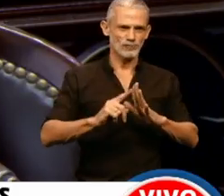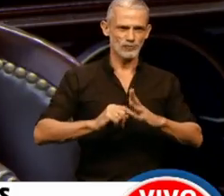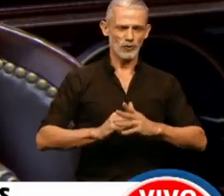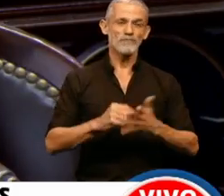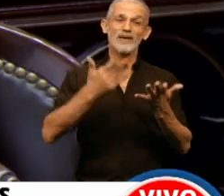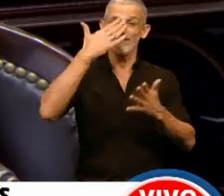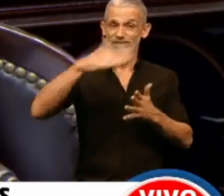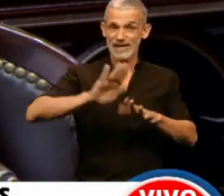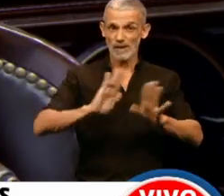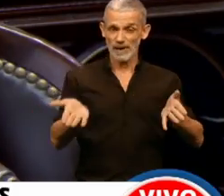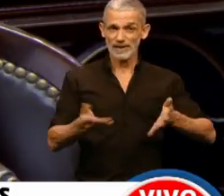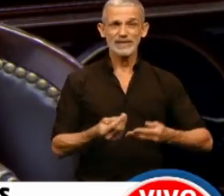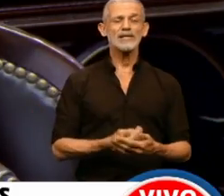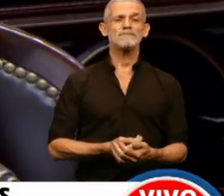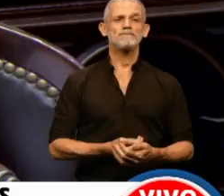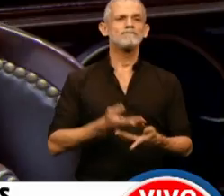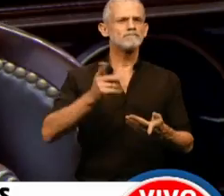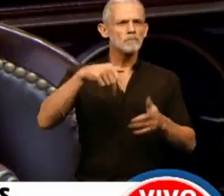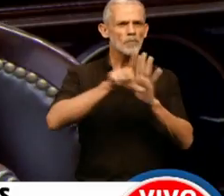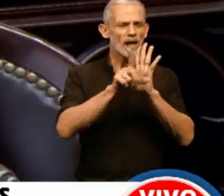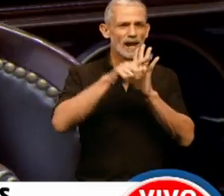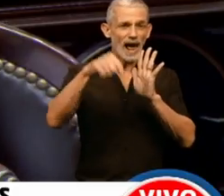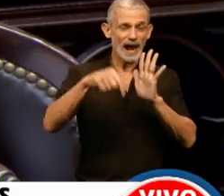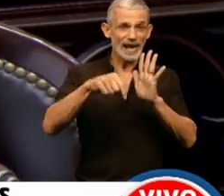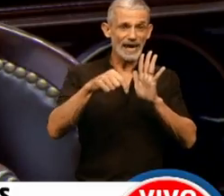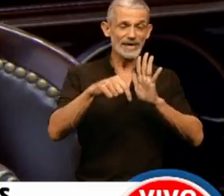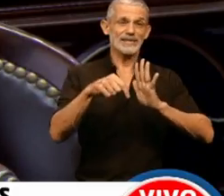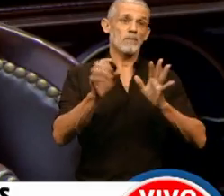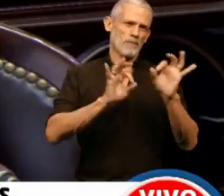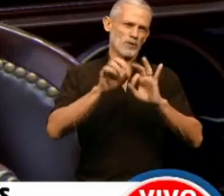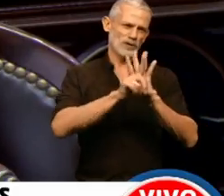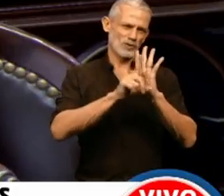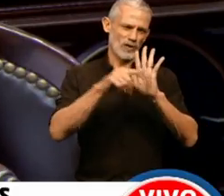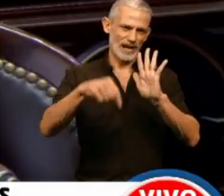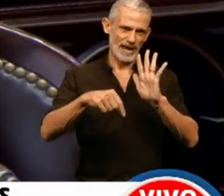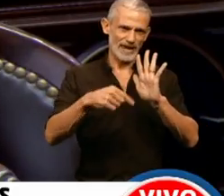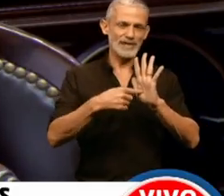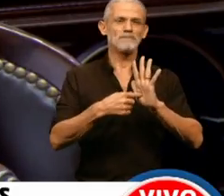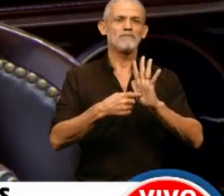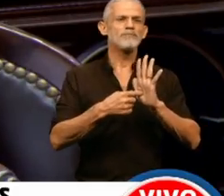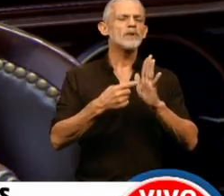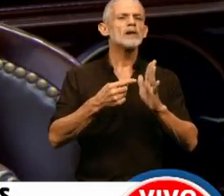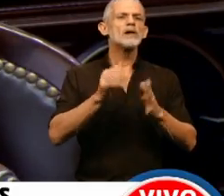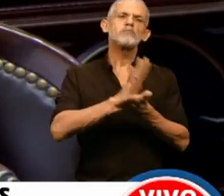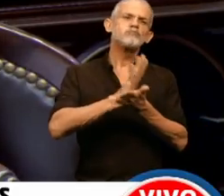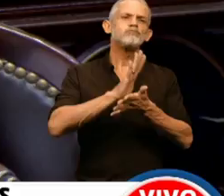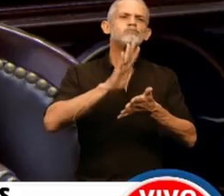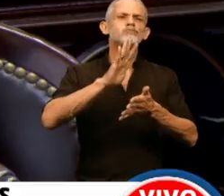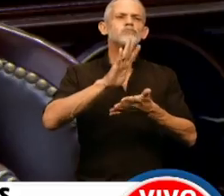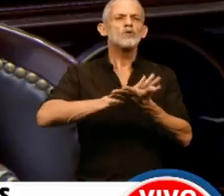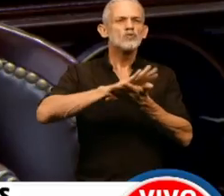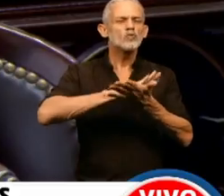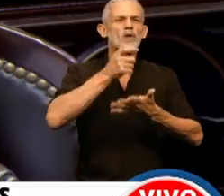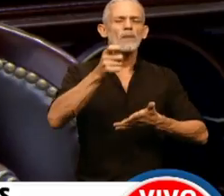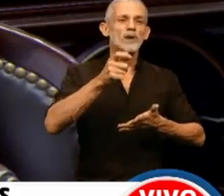y finalmente esta ley este proyecto es una respuesta a una